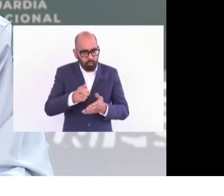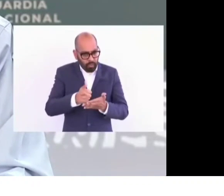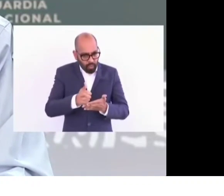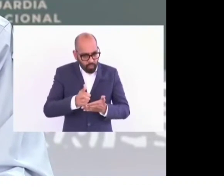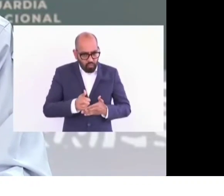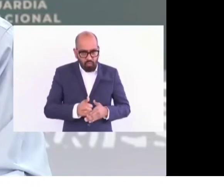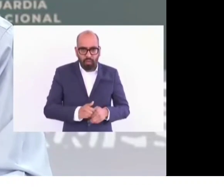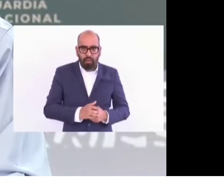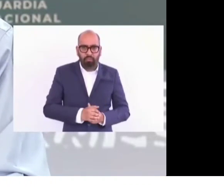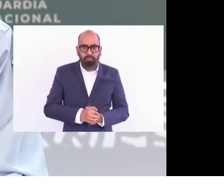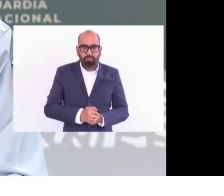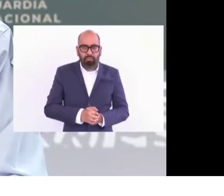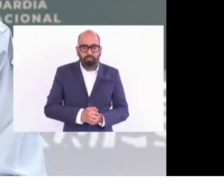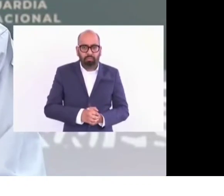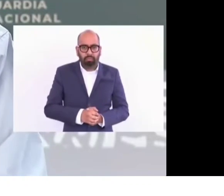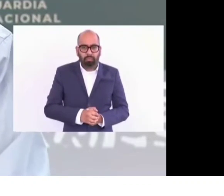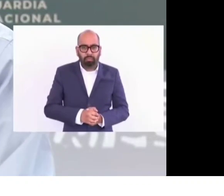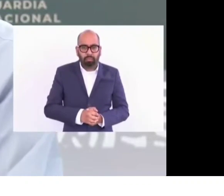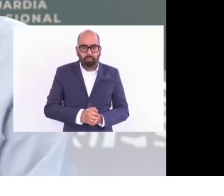que